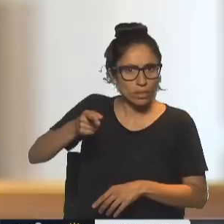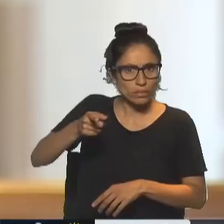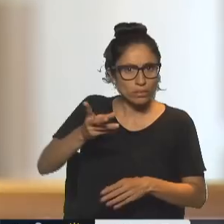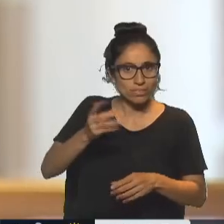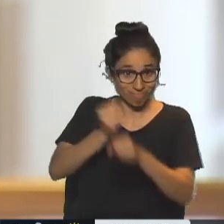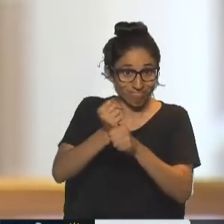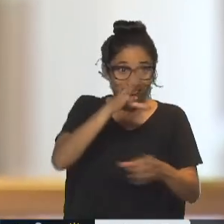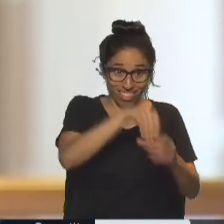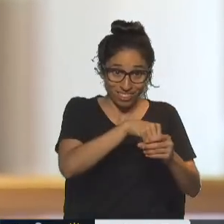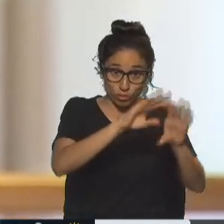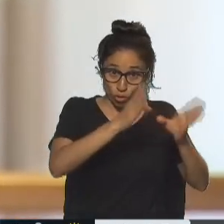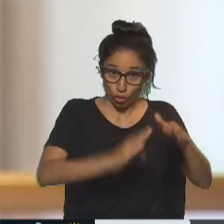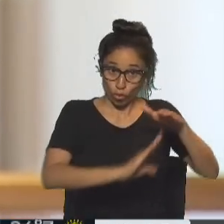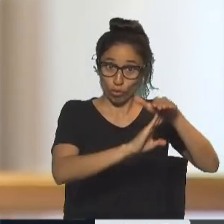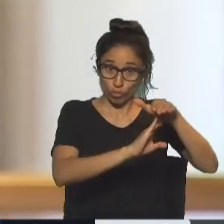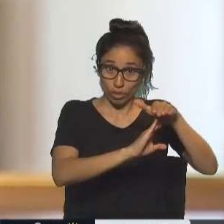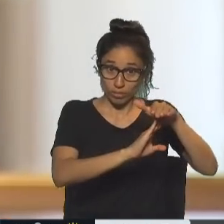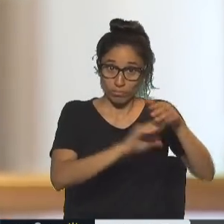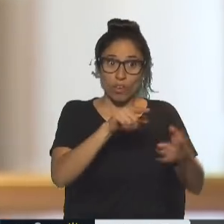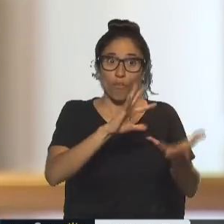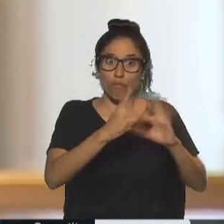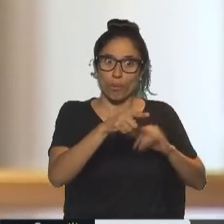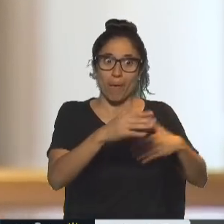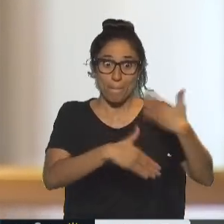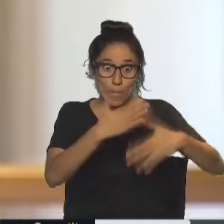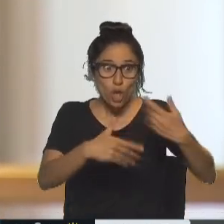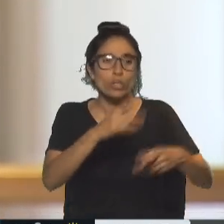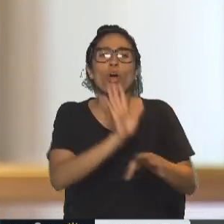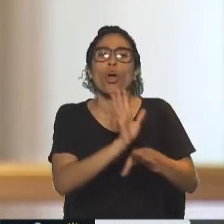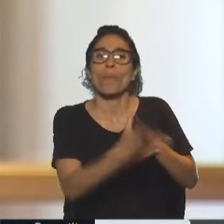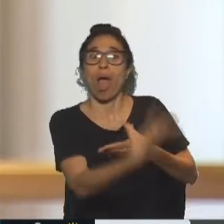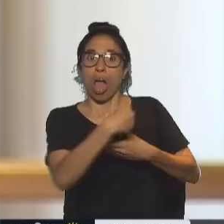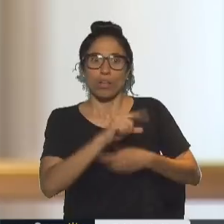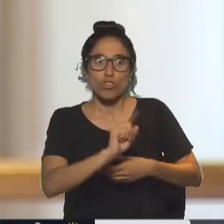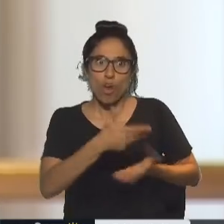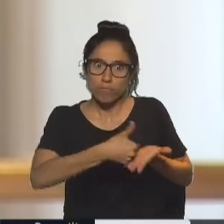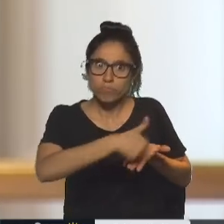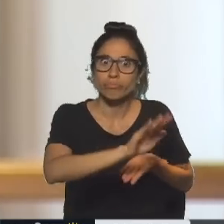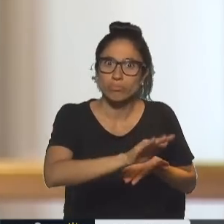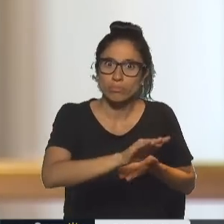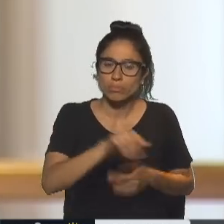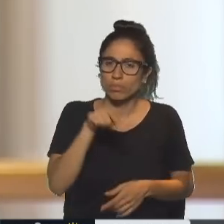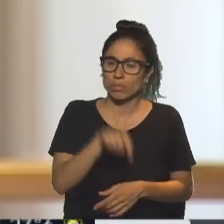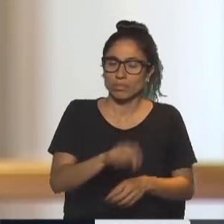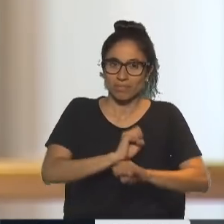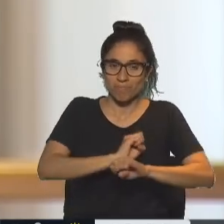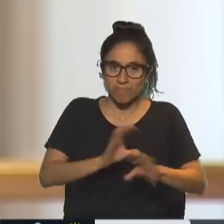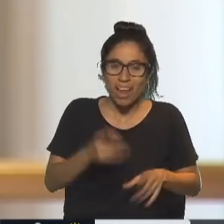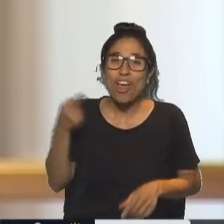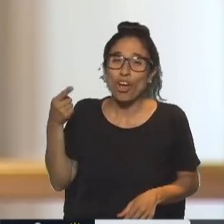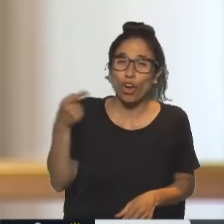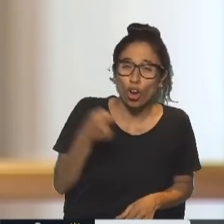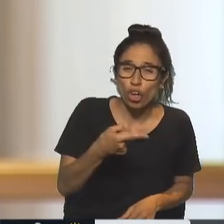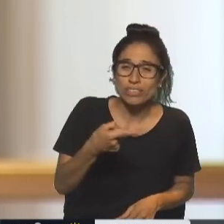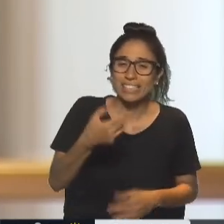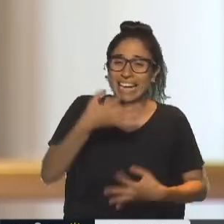Esto no es contra la ciudad. Esto es contra la Constitución Nacional. Esto es contra la seguridad jurídica. Esto es